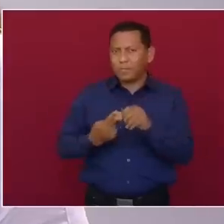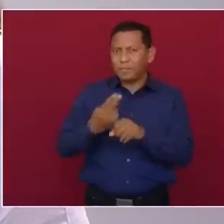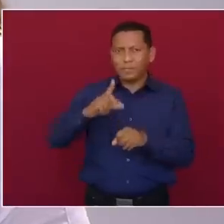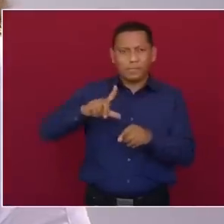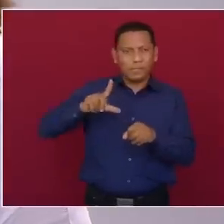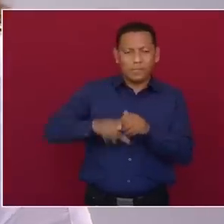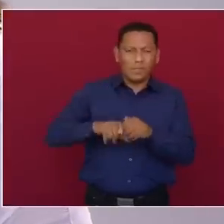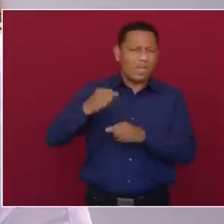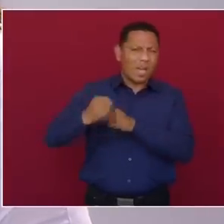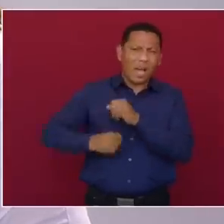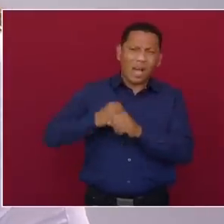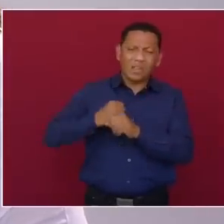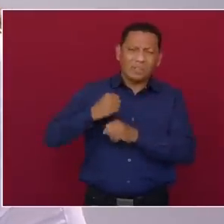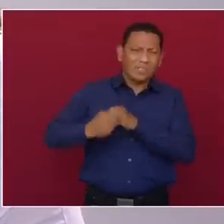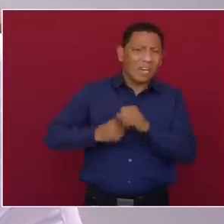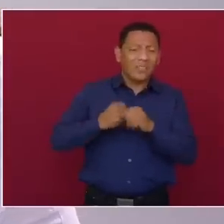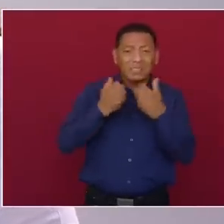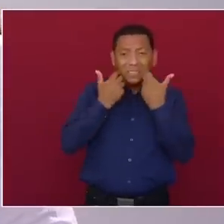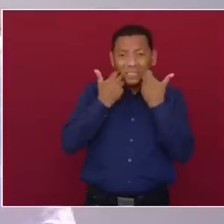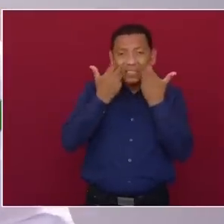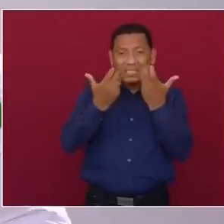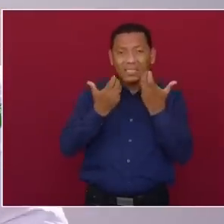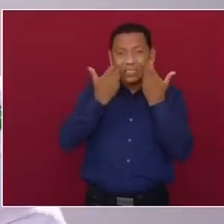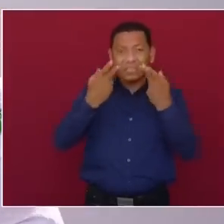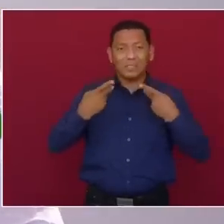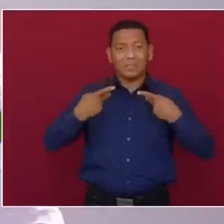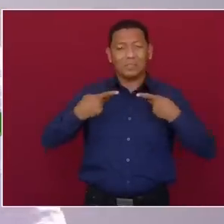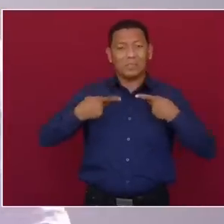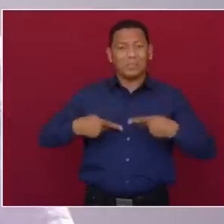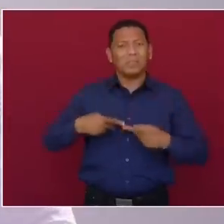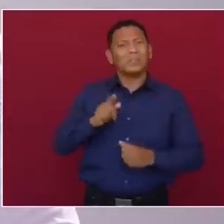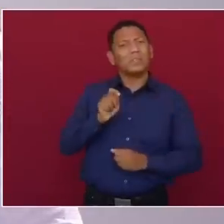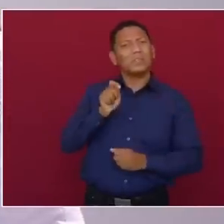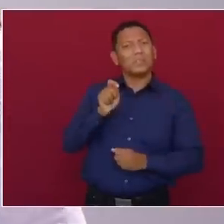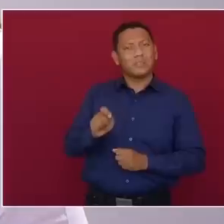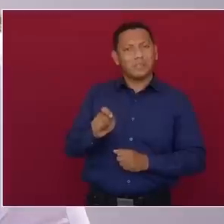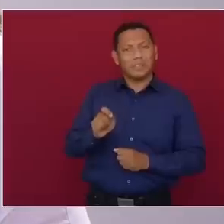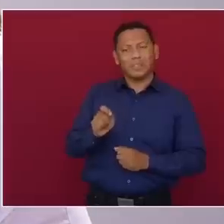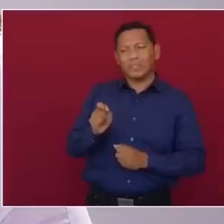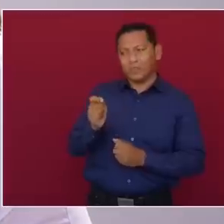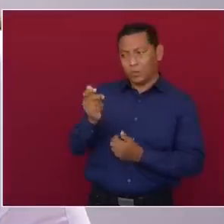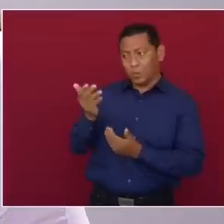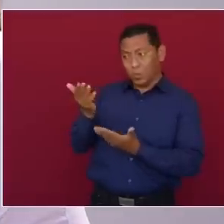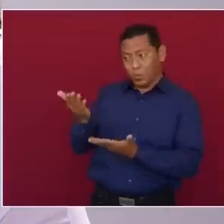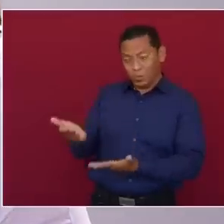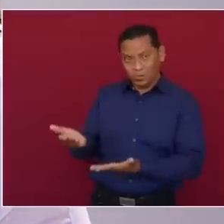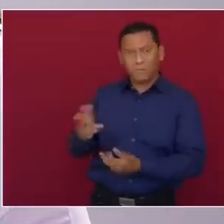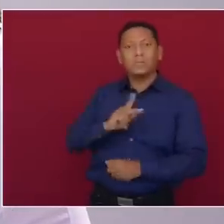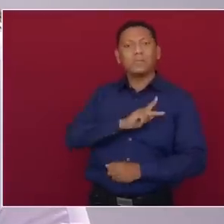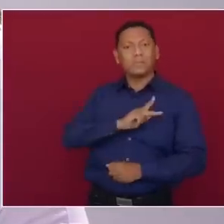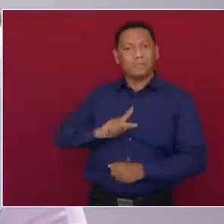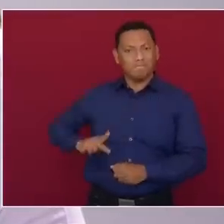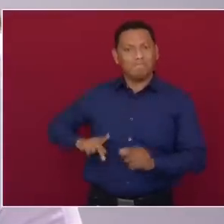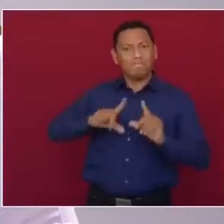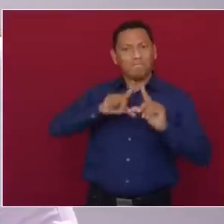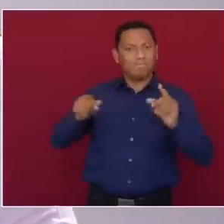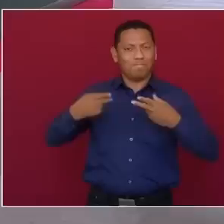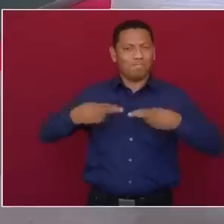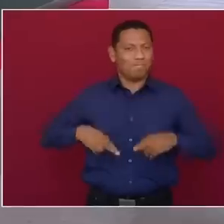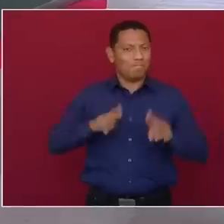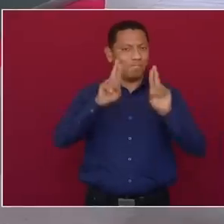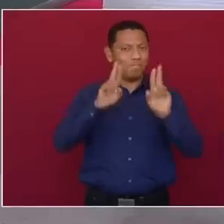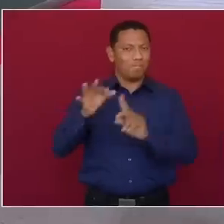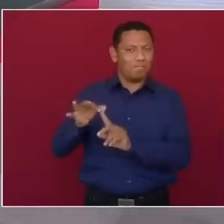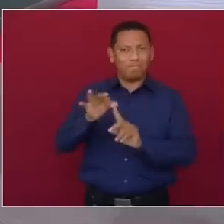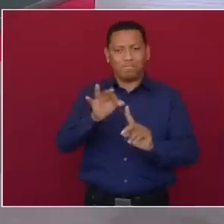de años por millones de mexicanos, en el cual usted, señor presidente, nos representa. Justamente